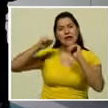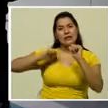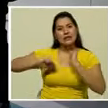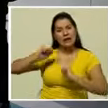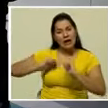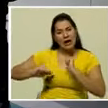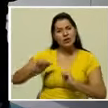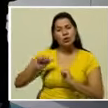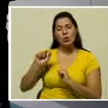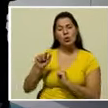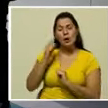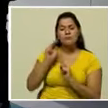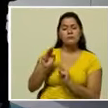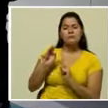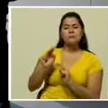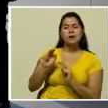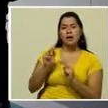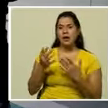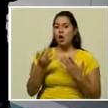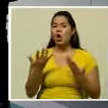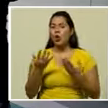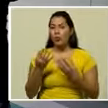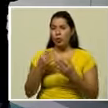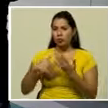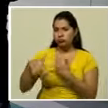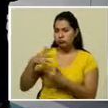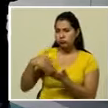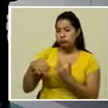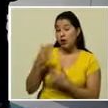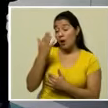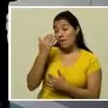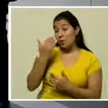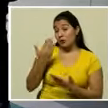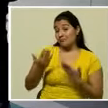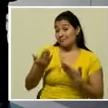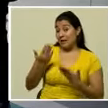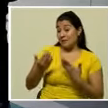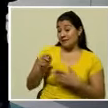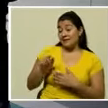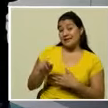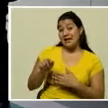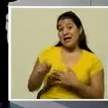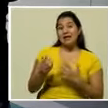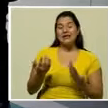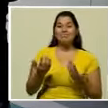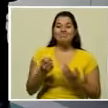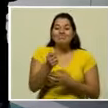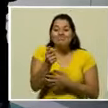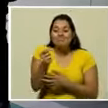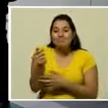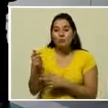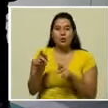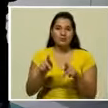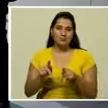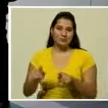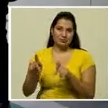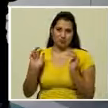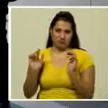movimiento también de las personas porque son sitios que podrían no tener la afluencia de público que ellos esperan. Todavía hay